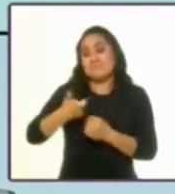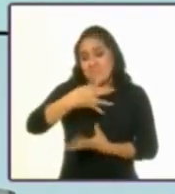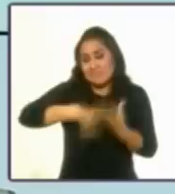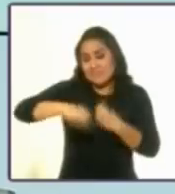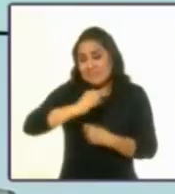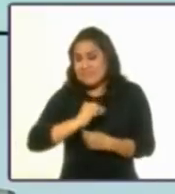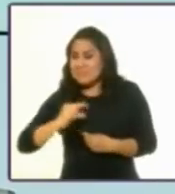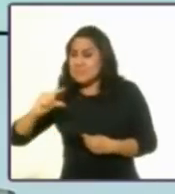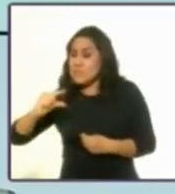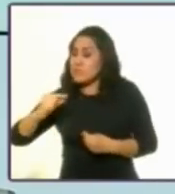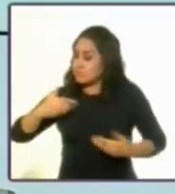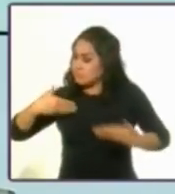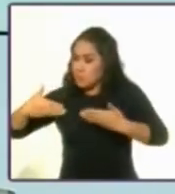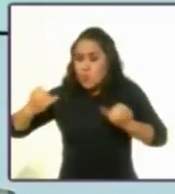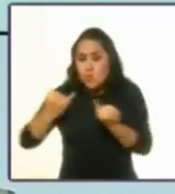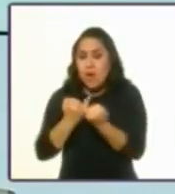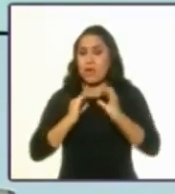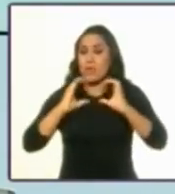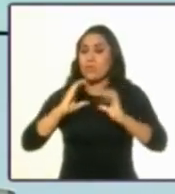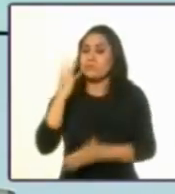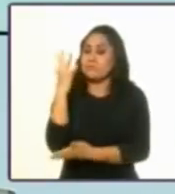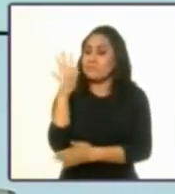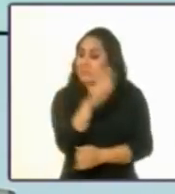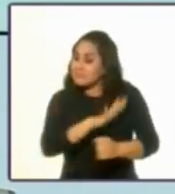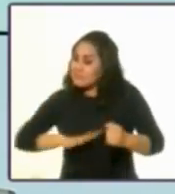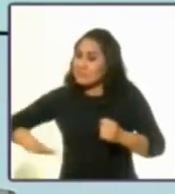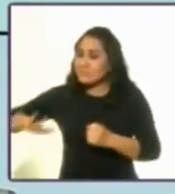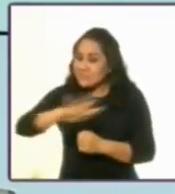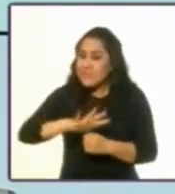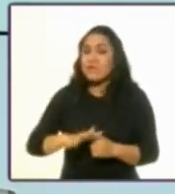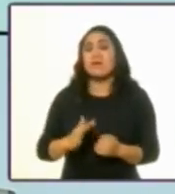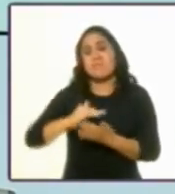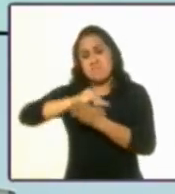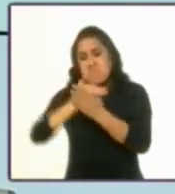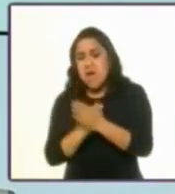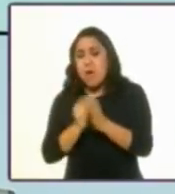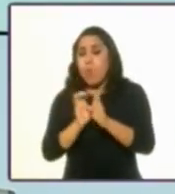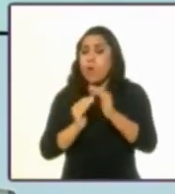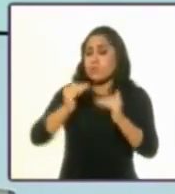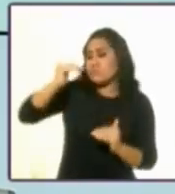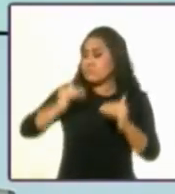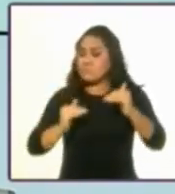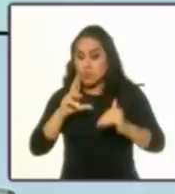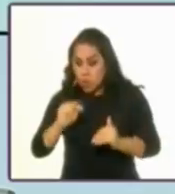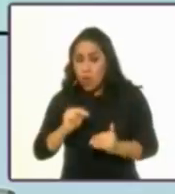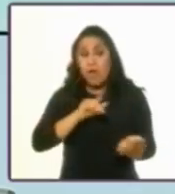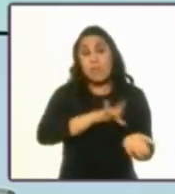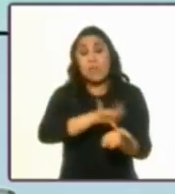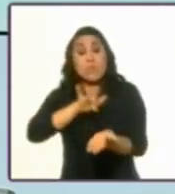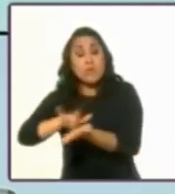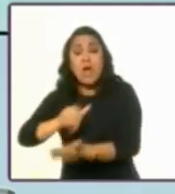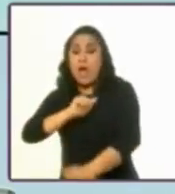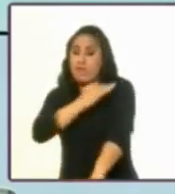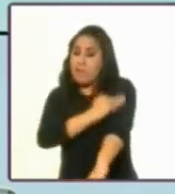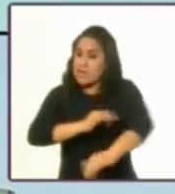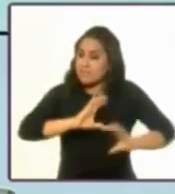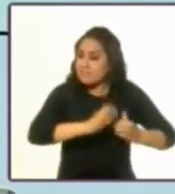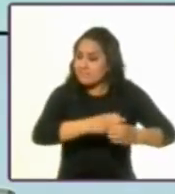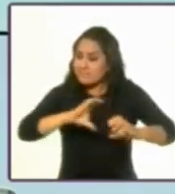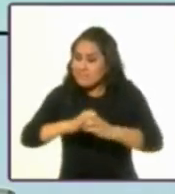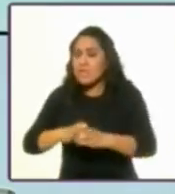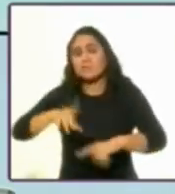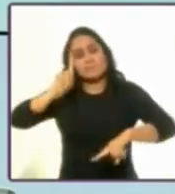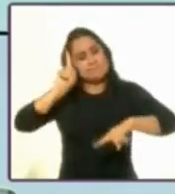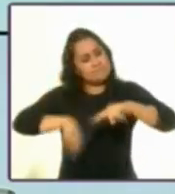compatible con el medio ambiente debe reducir las desigualdades y fortalecer la economía familiar y tenemos que acabar con la corrupción